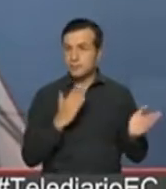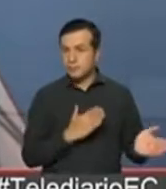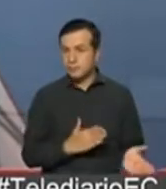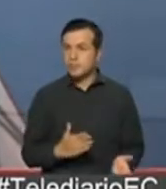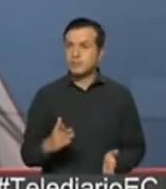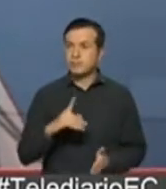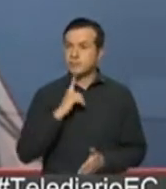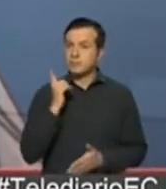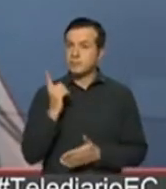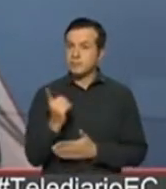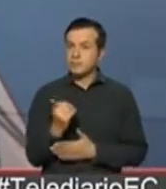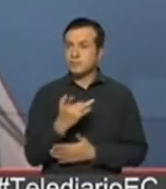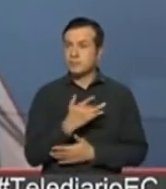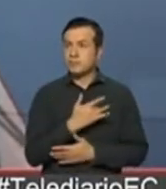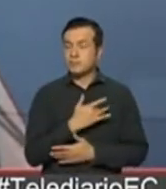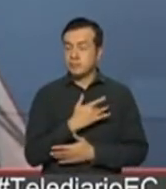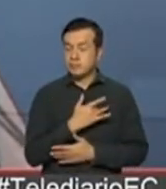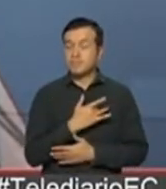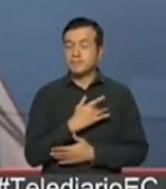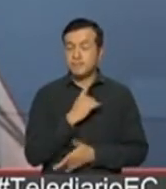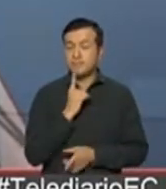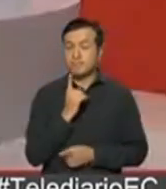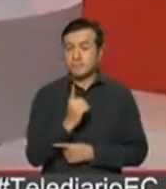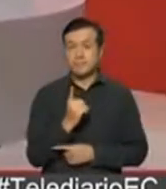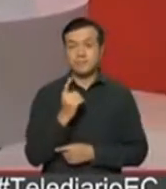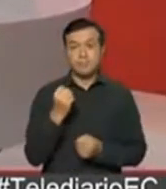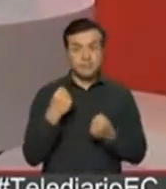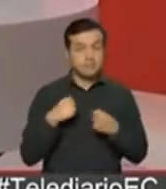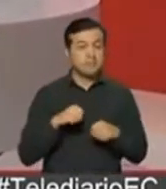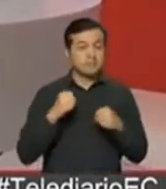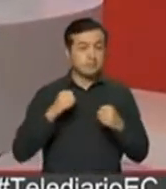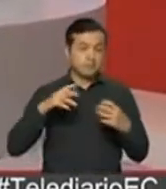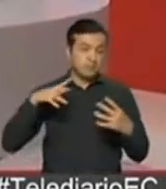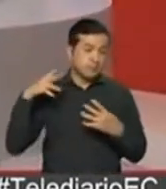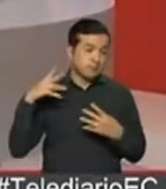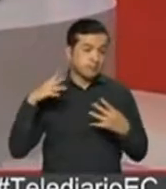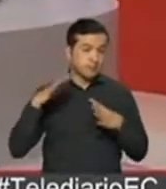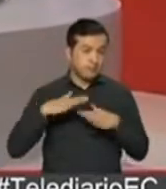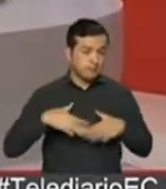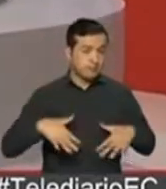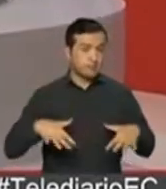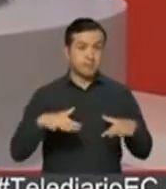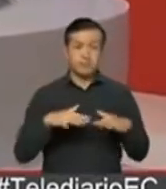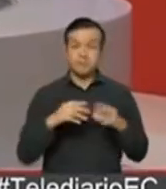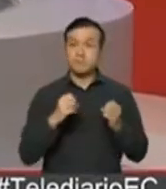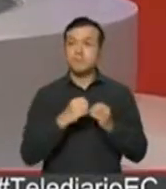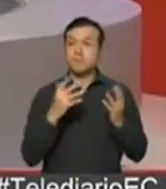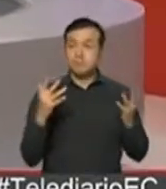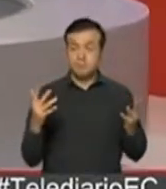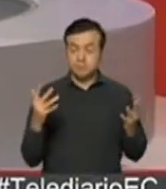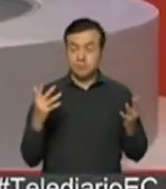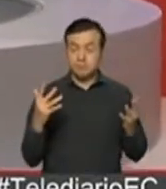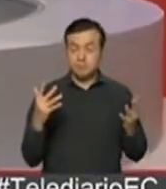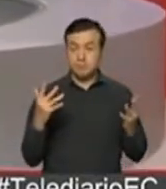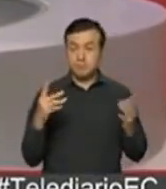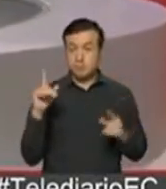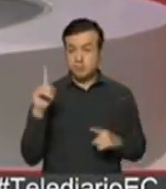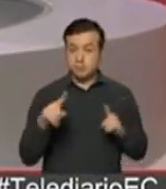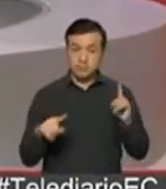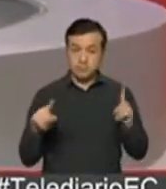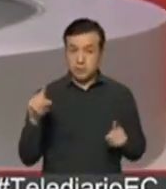todas maneras sacrificar un costo alrededor de esa gesta en el alto cenepa que derivó incluso en